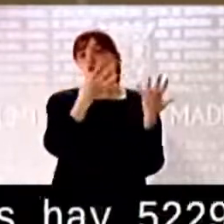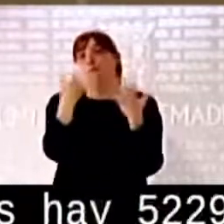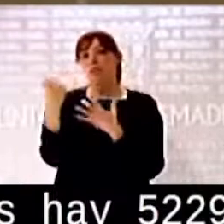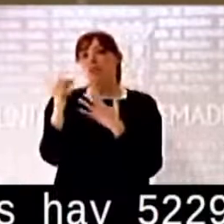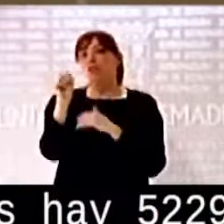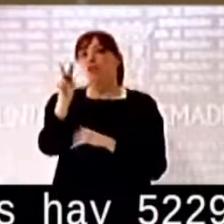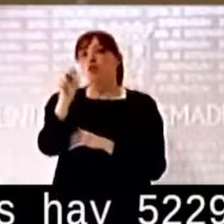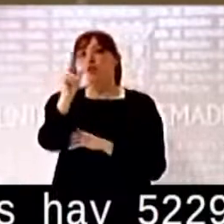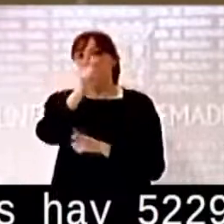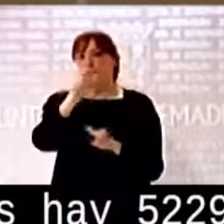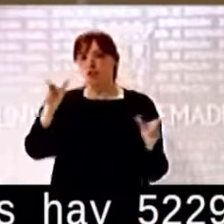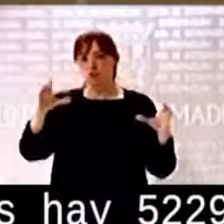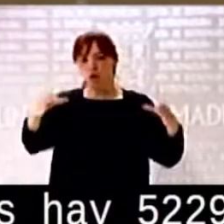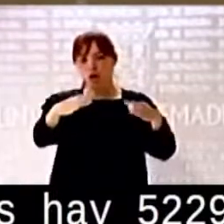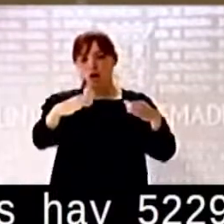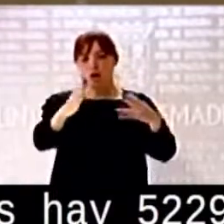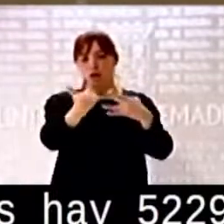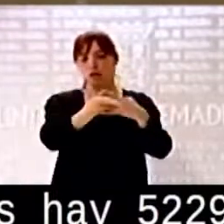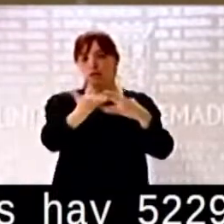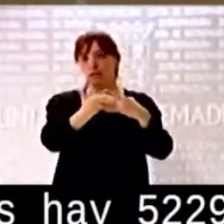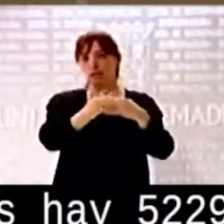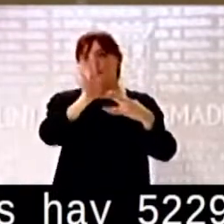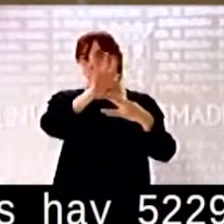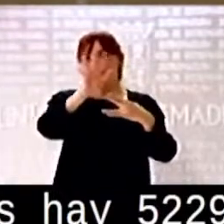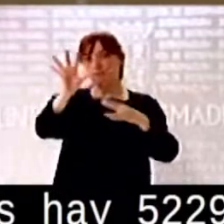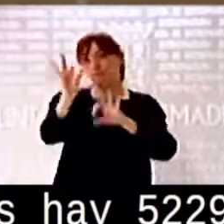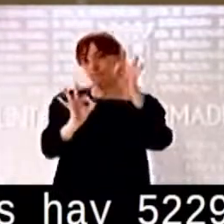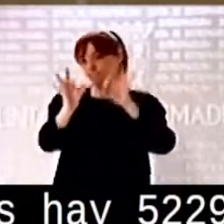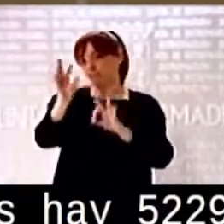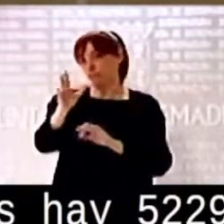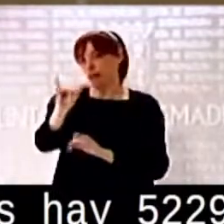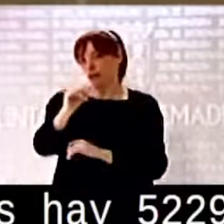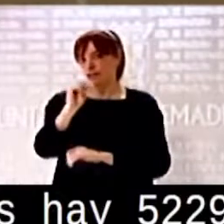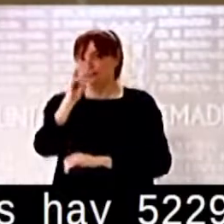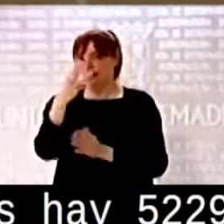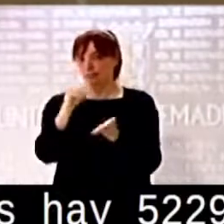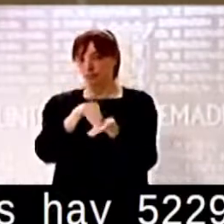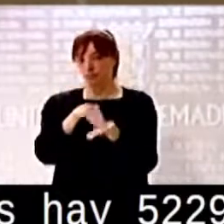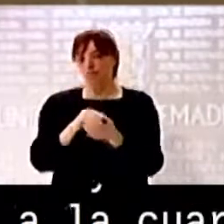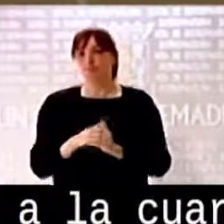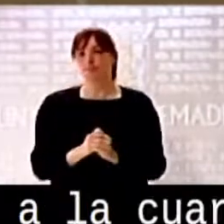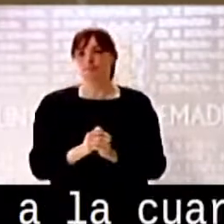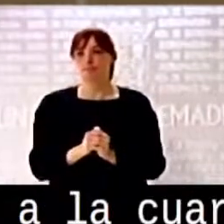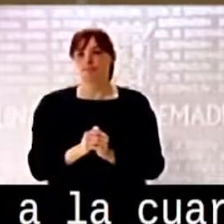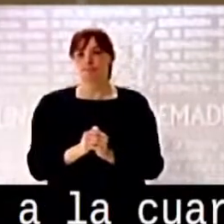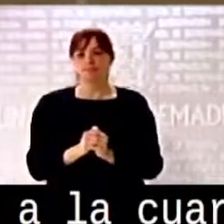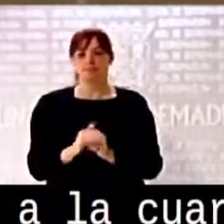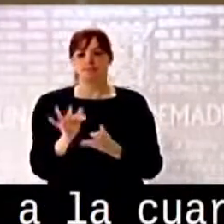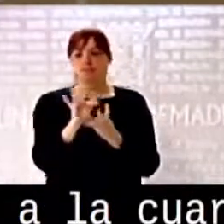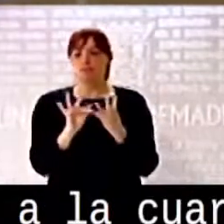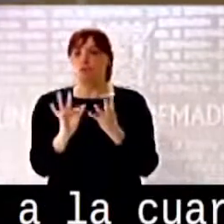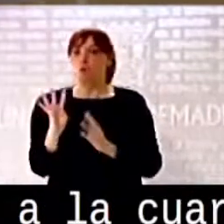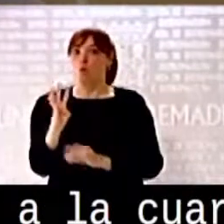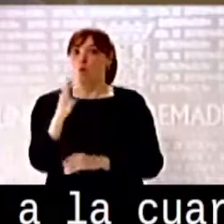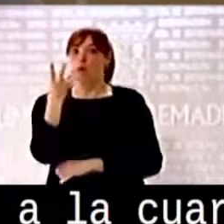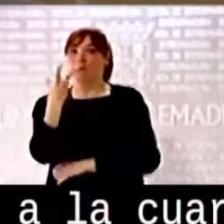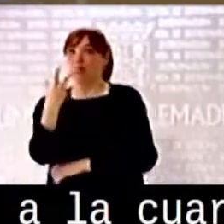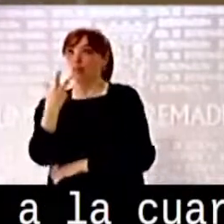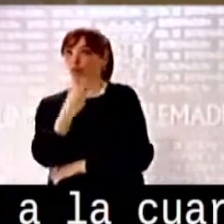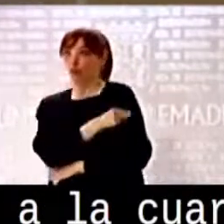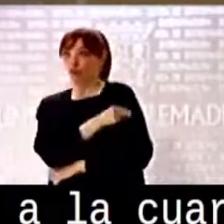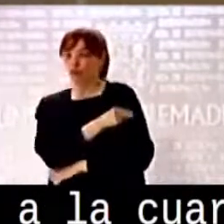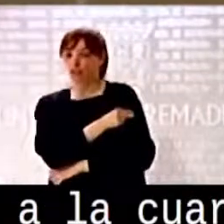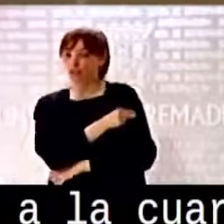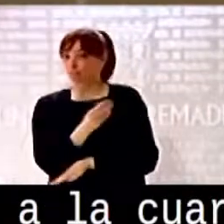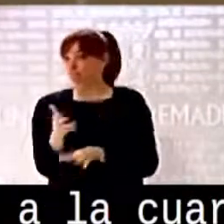522.912 personas, esto es un 55%. En cuanto a la cuarta dosis, en un principio se pondrán